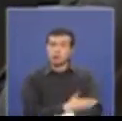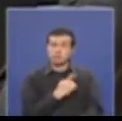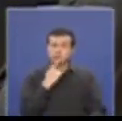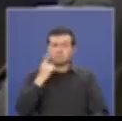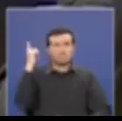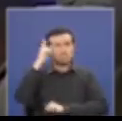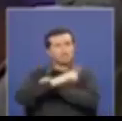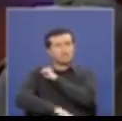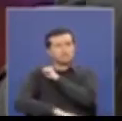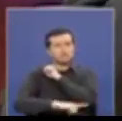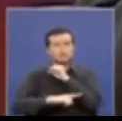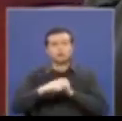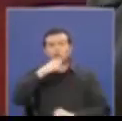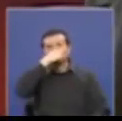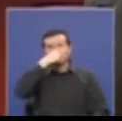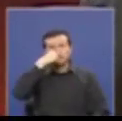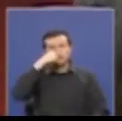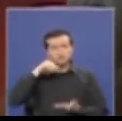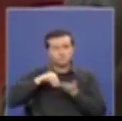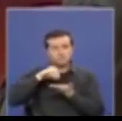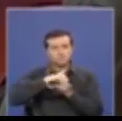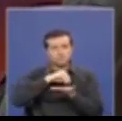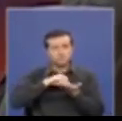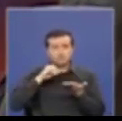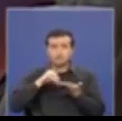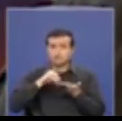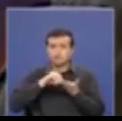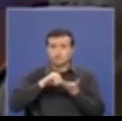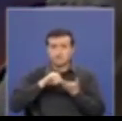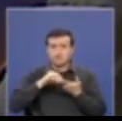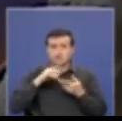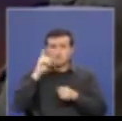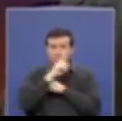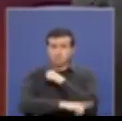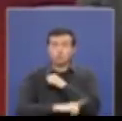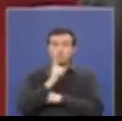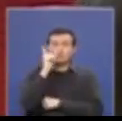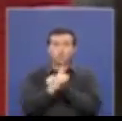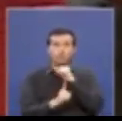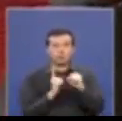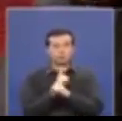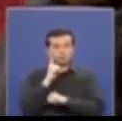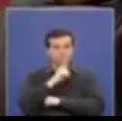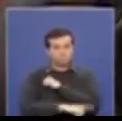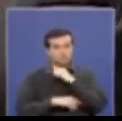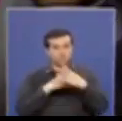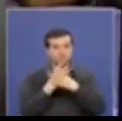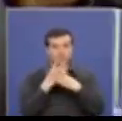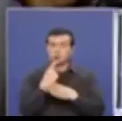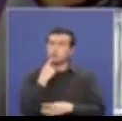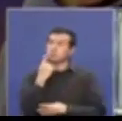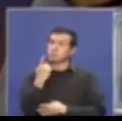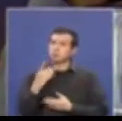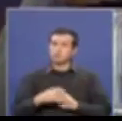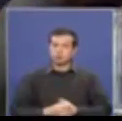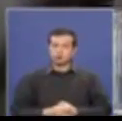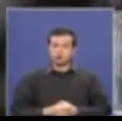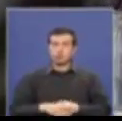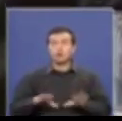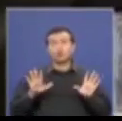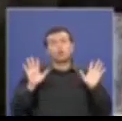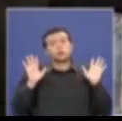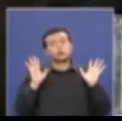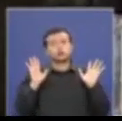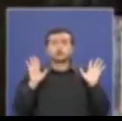para endurecer las penas del microtráfico, poner la pena mínima 1 año. Y Carlos, uno de los argumentos que me daban es